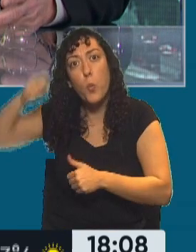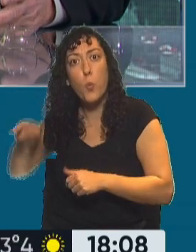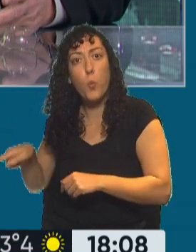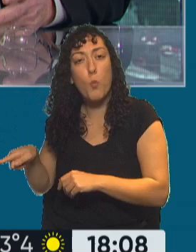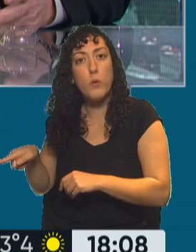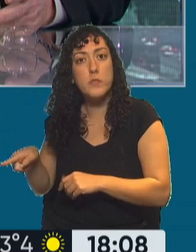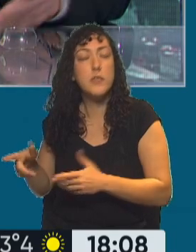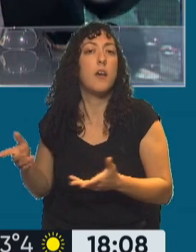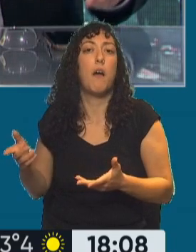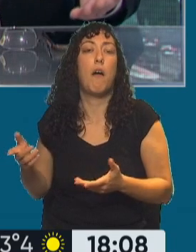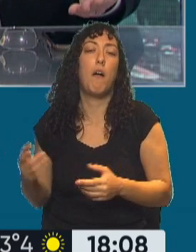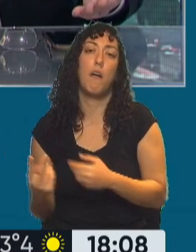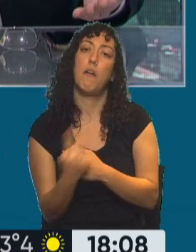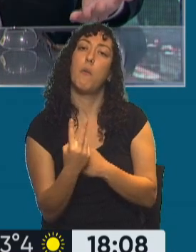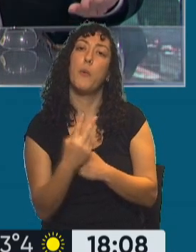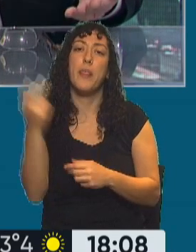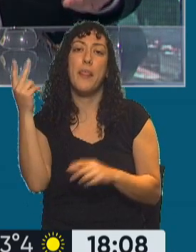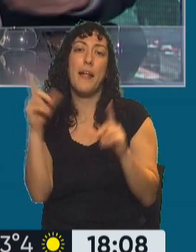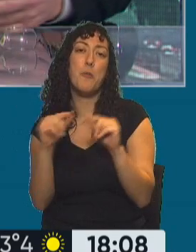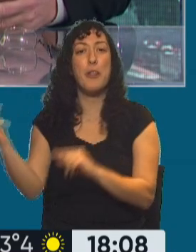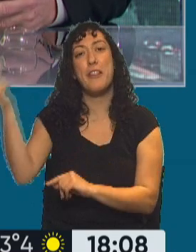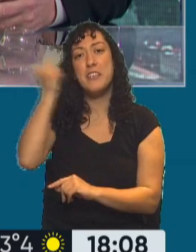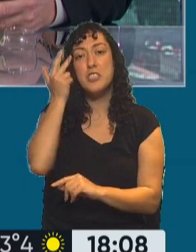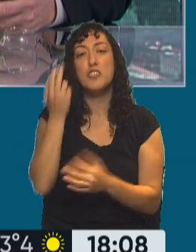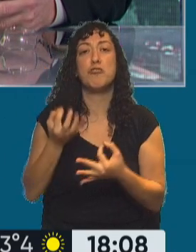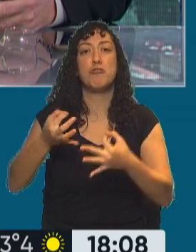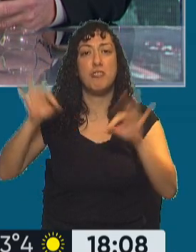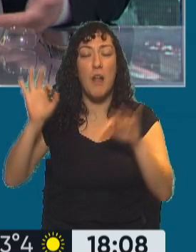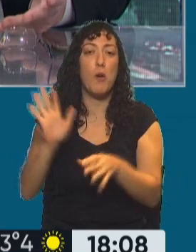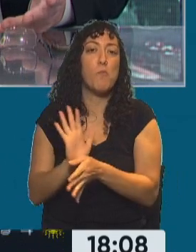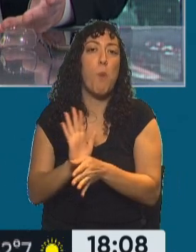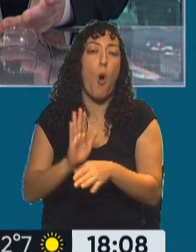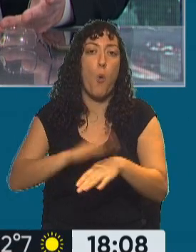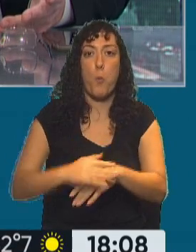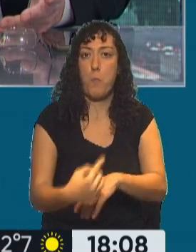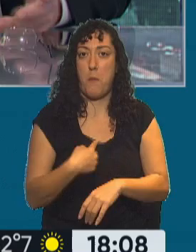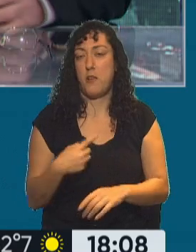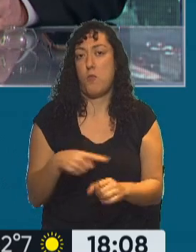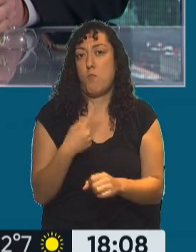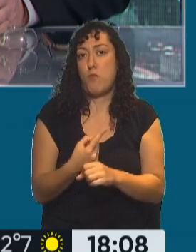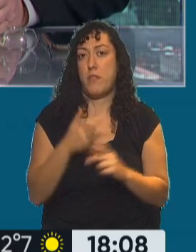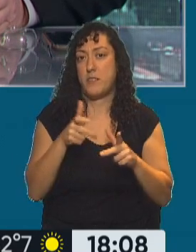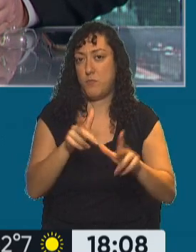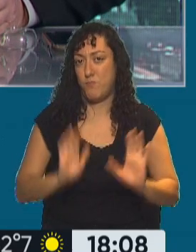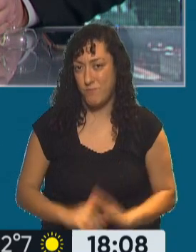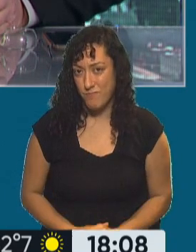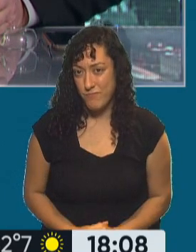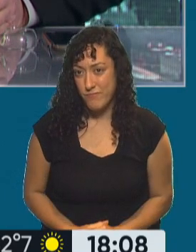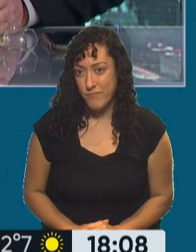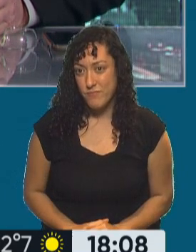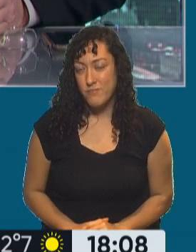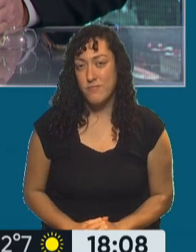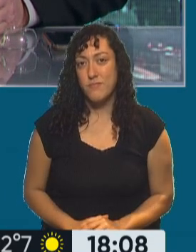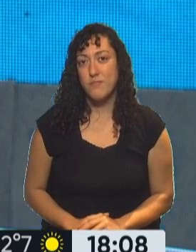amparó en este artículo 18 diciendo que esto podía autoincriminarlo y en consecuencia eludió la respuesta de cada una de